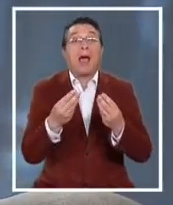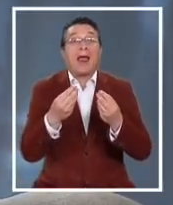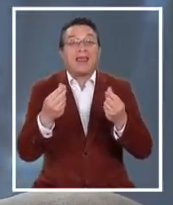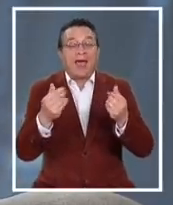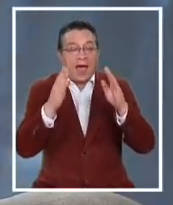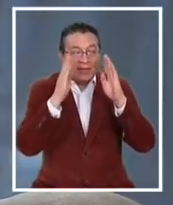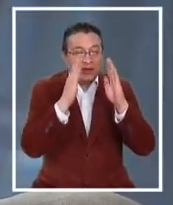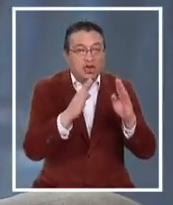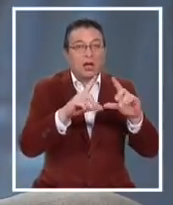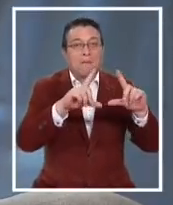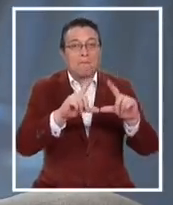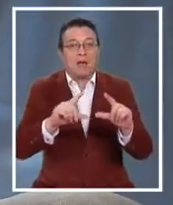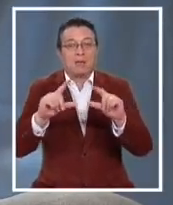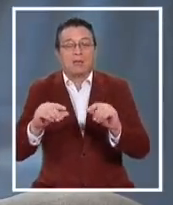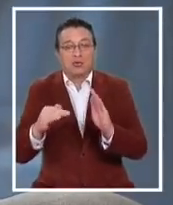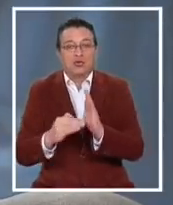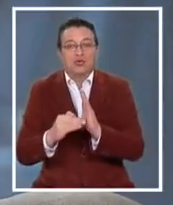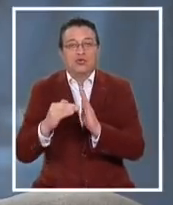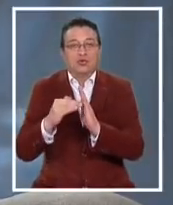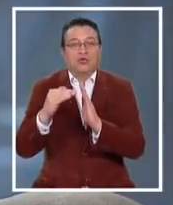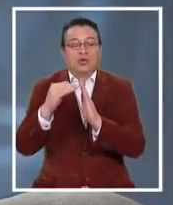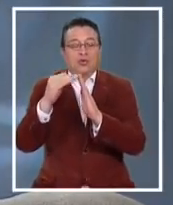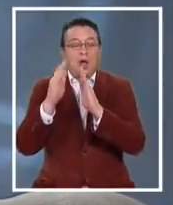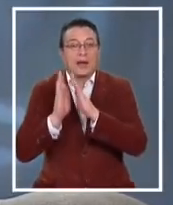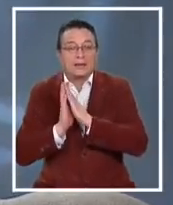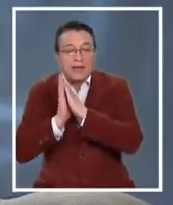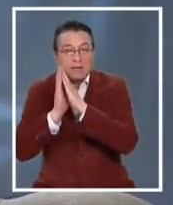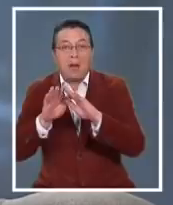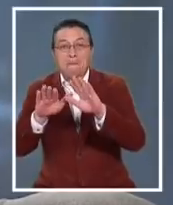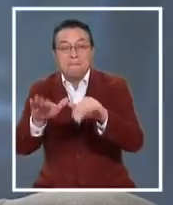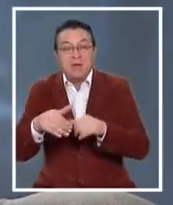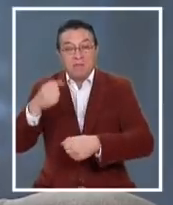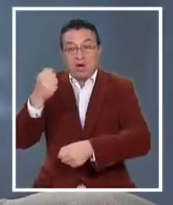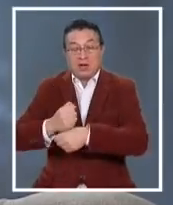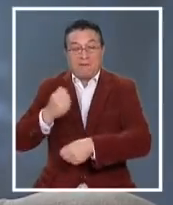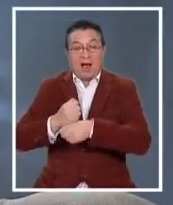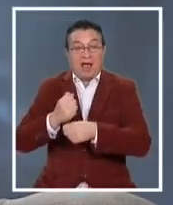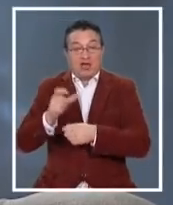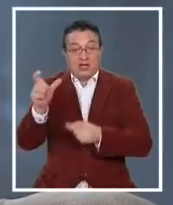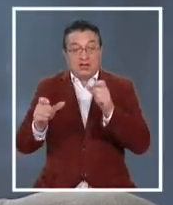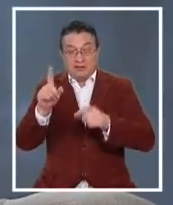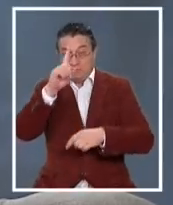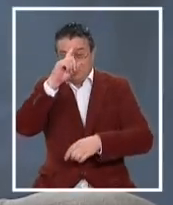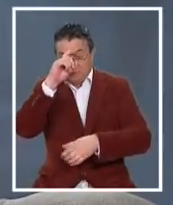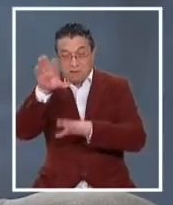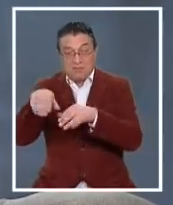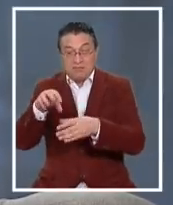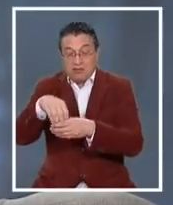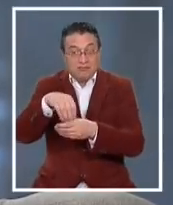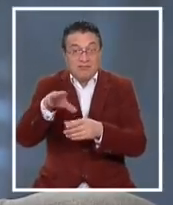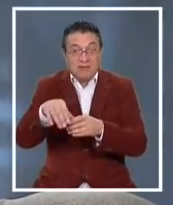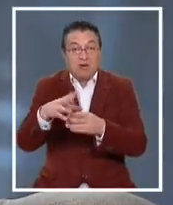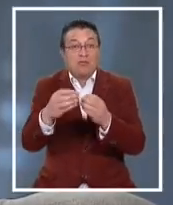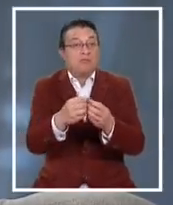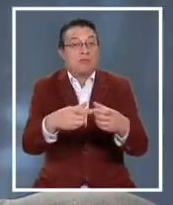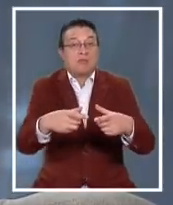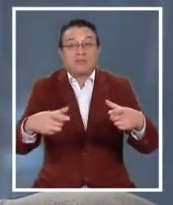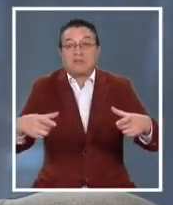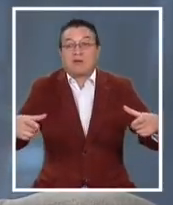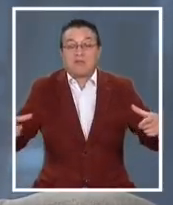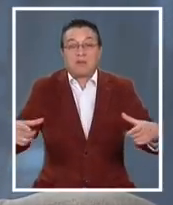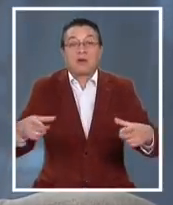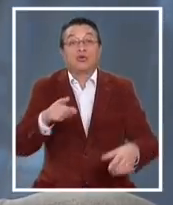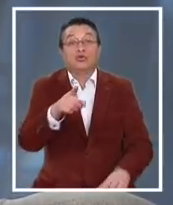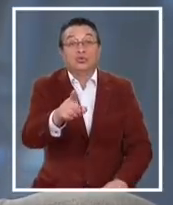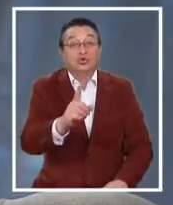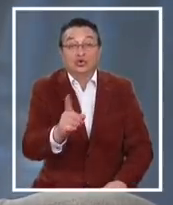atención va cayendo en la medida que tú aumentas y aumentas y aumentas camas. Son los mismos maestros para más mesas. Por lo tanto, si no te